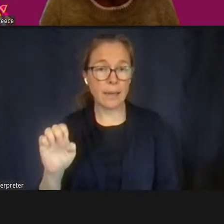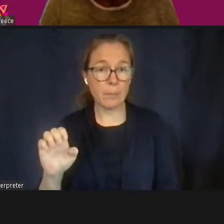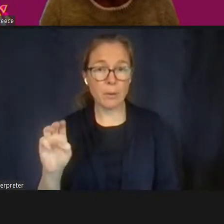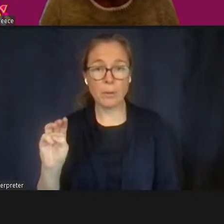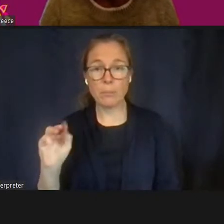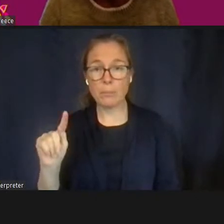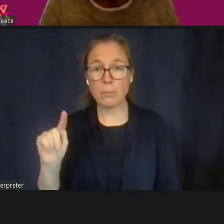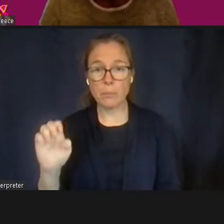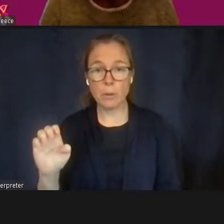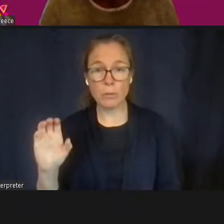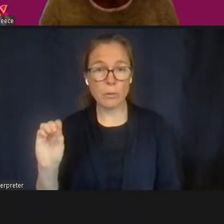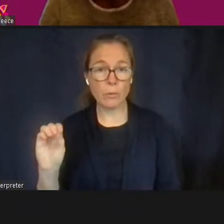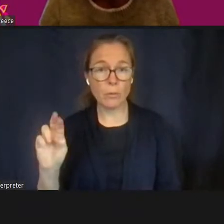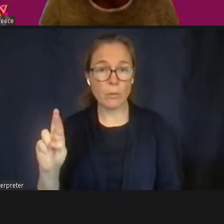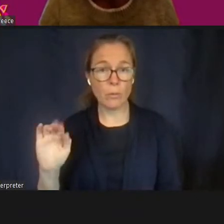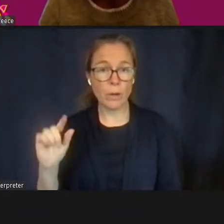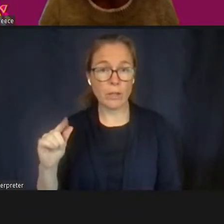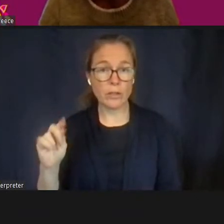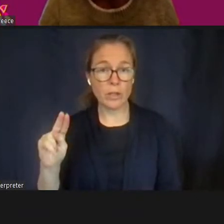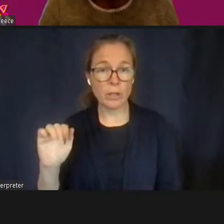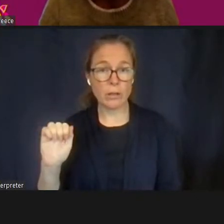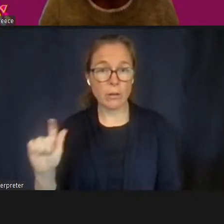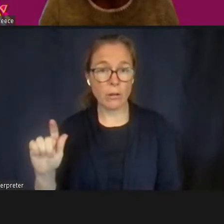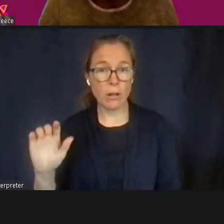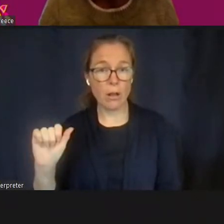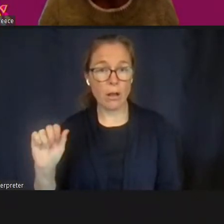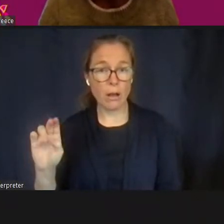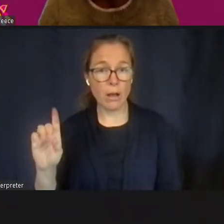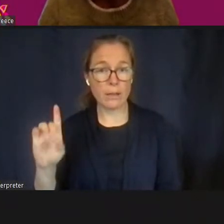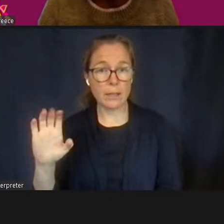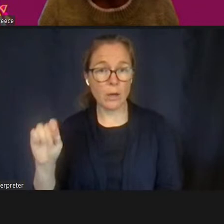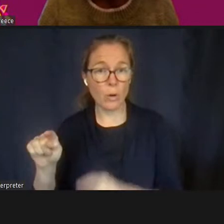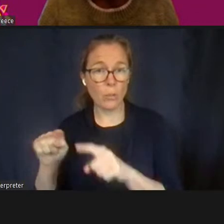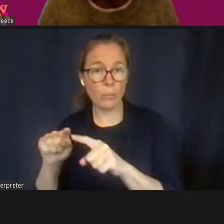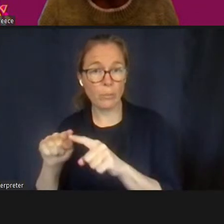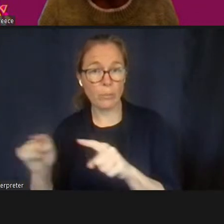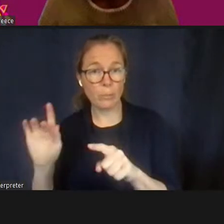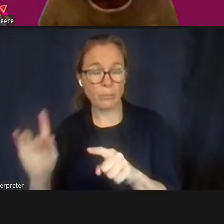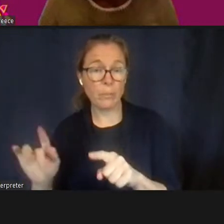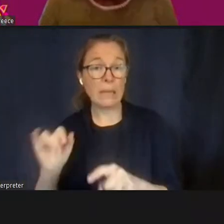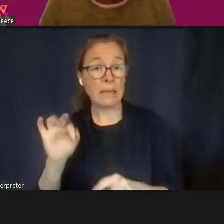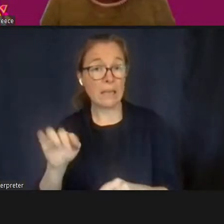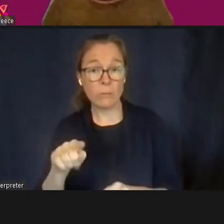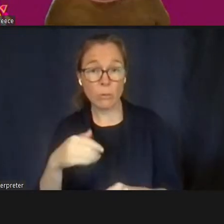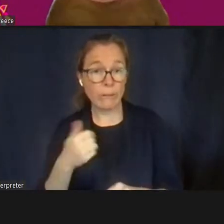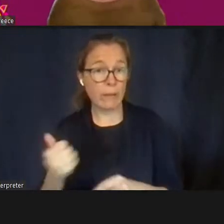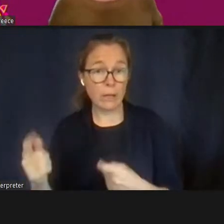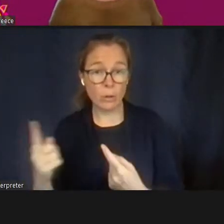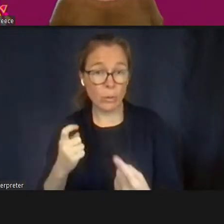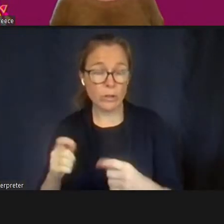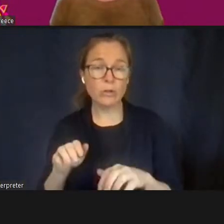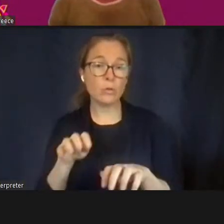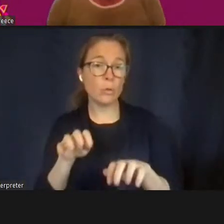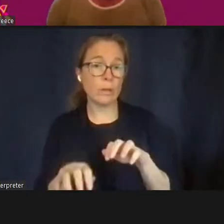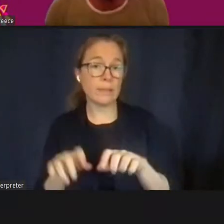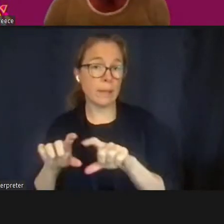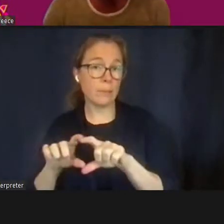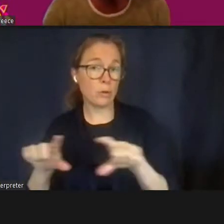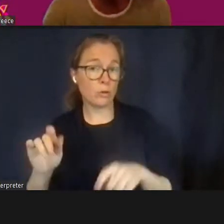questions, feel free to send them in the chat or raise your virtual hand so we can assist you. Thank you and